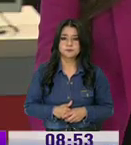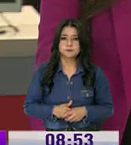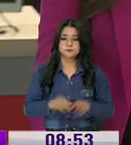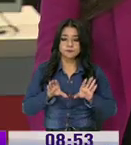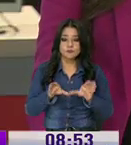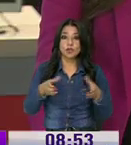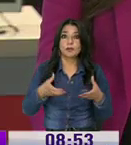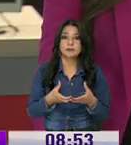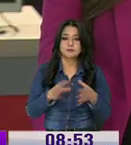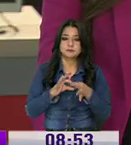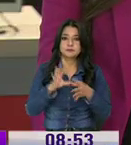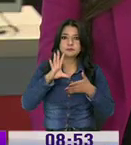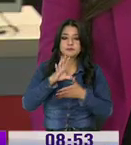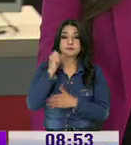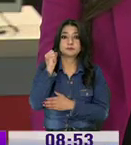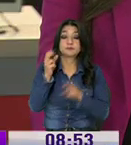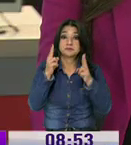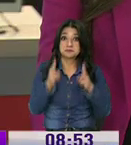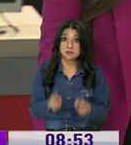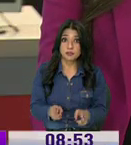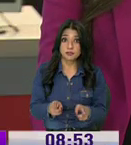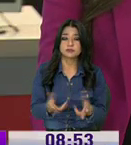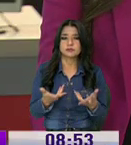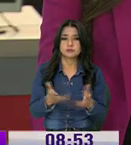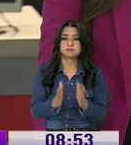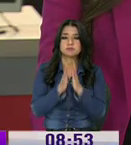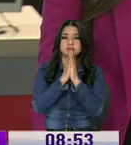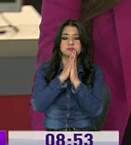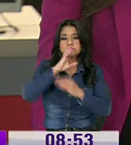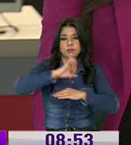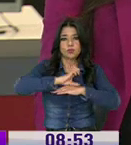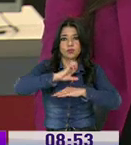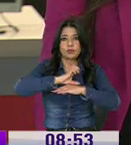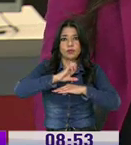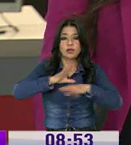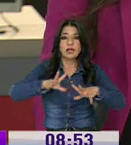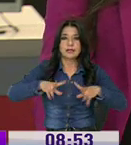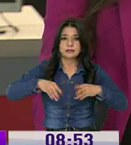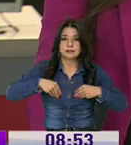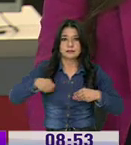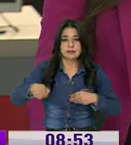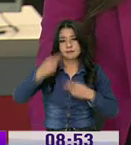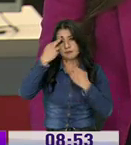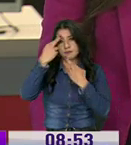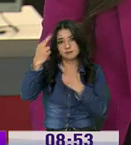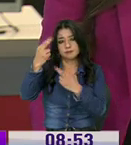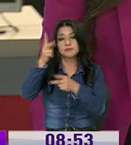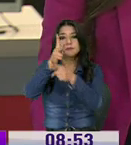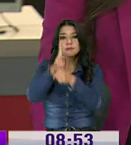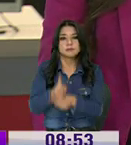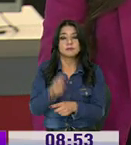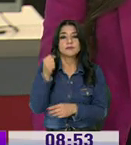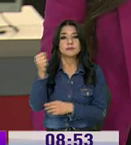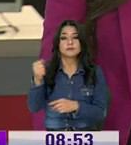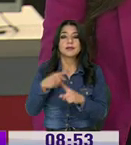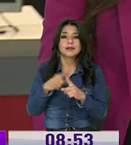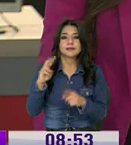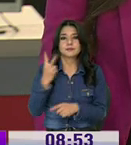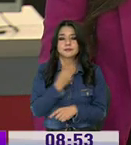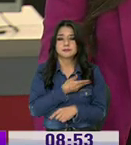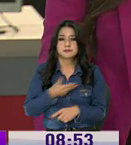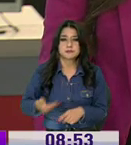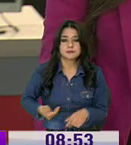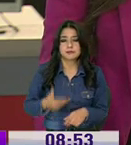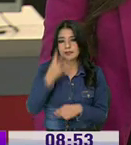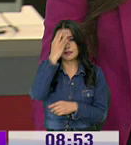Comisión Interamericana de Derechos Humanos, CIDH, solicita al Ecuador que acoja las medidas cautelares a favor del ex vicepresidente Jorge Glass